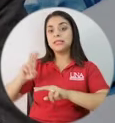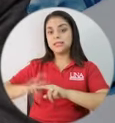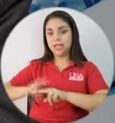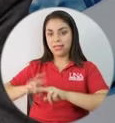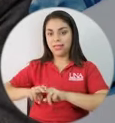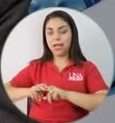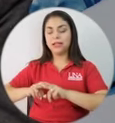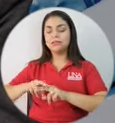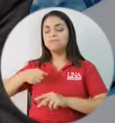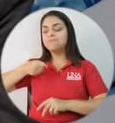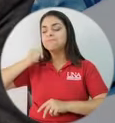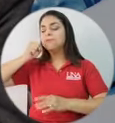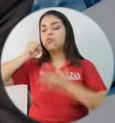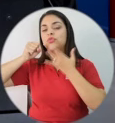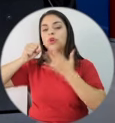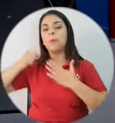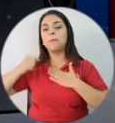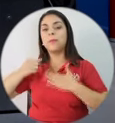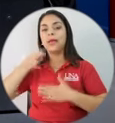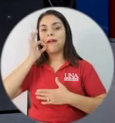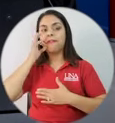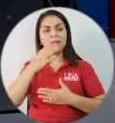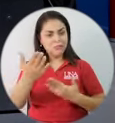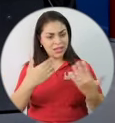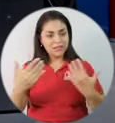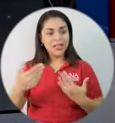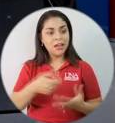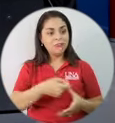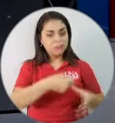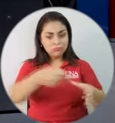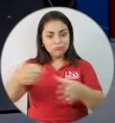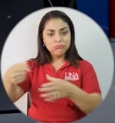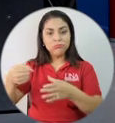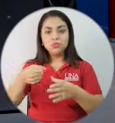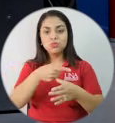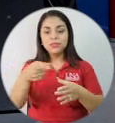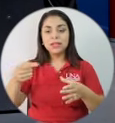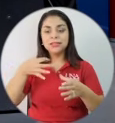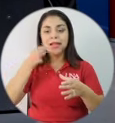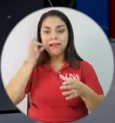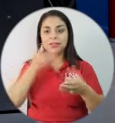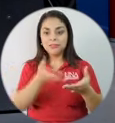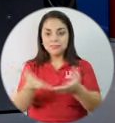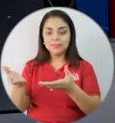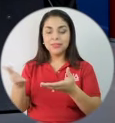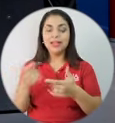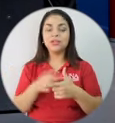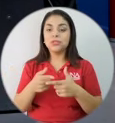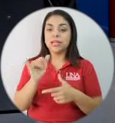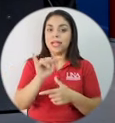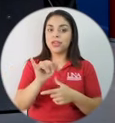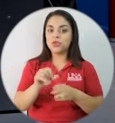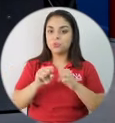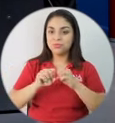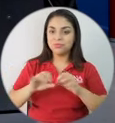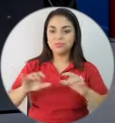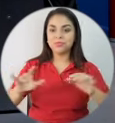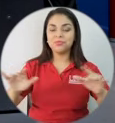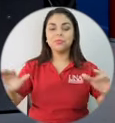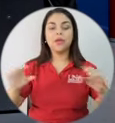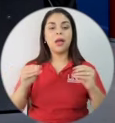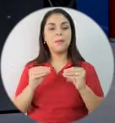hecho de que una persona se sienta tan cómoda con el café que está comprando, que invite a otros a consumirlo en su casa y que